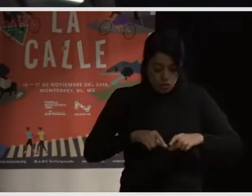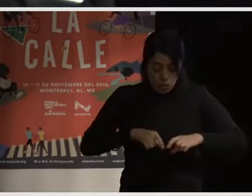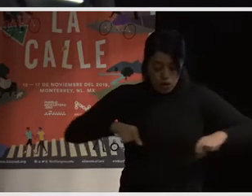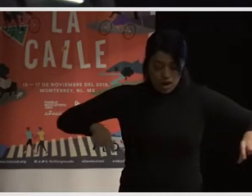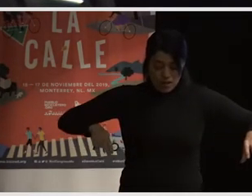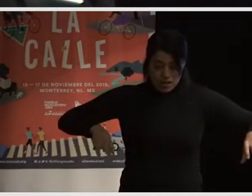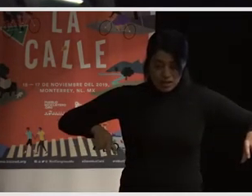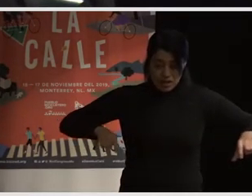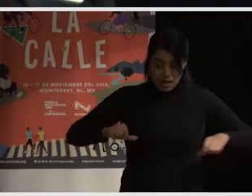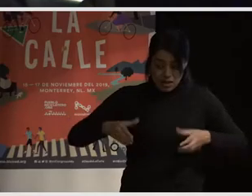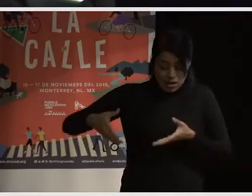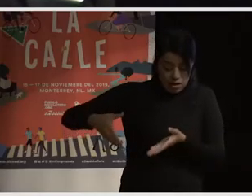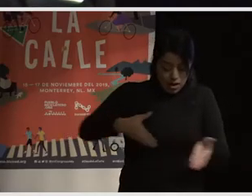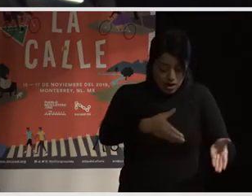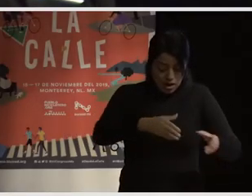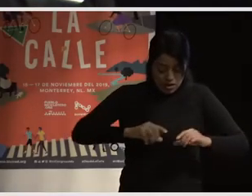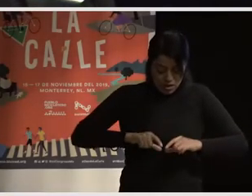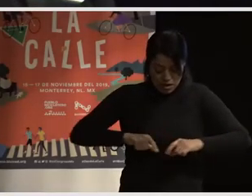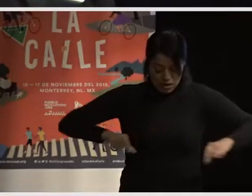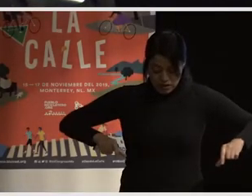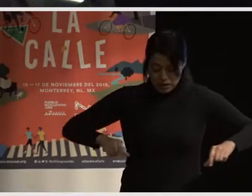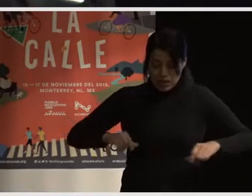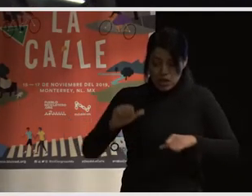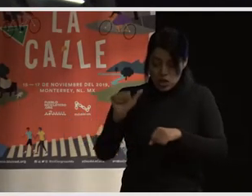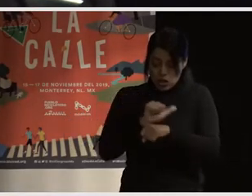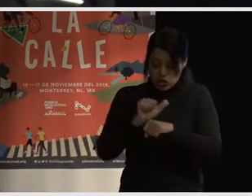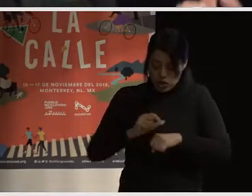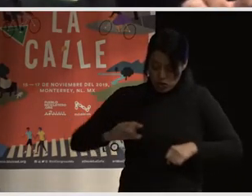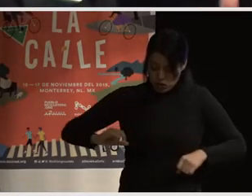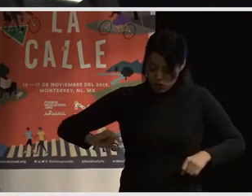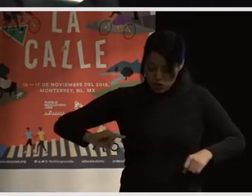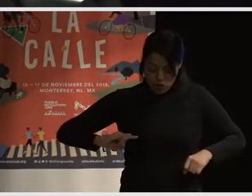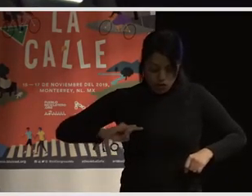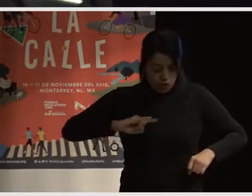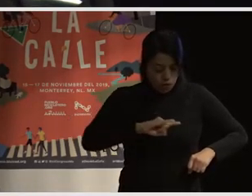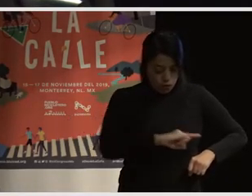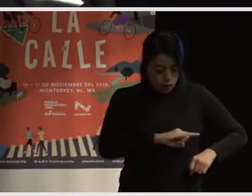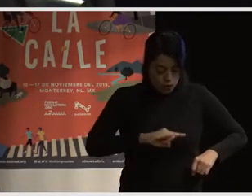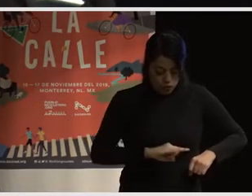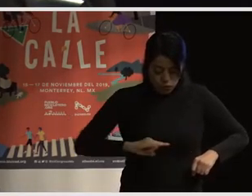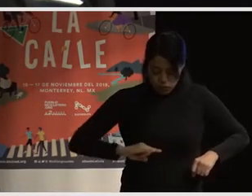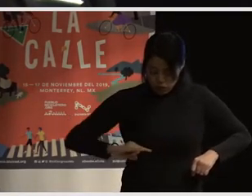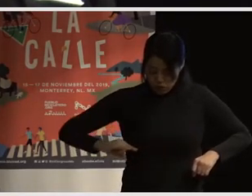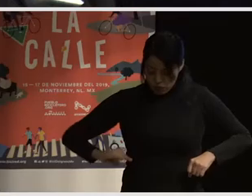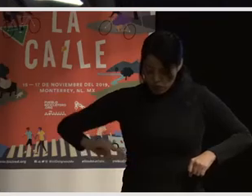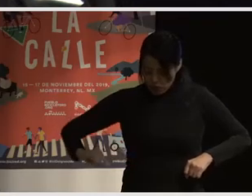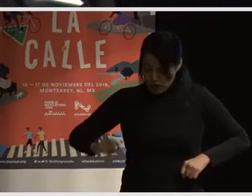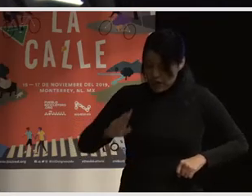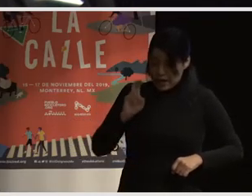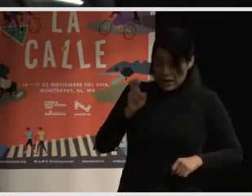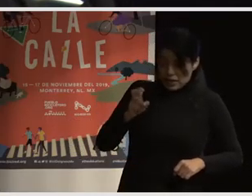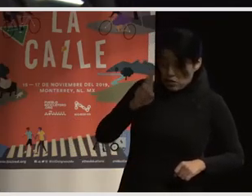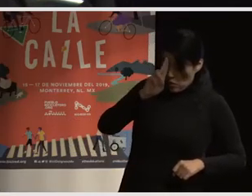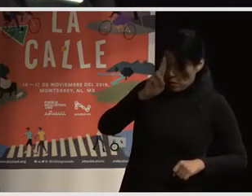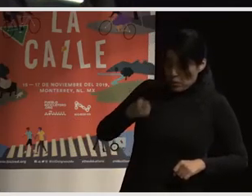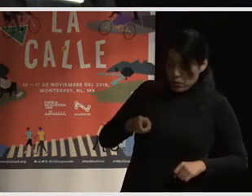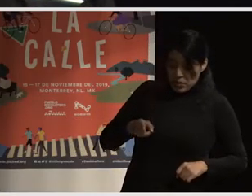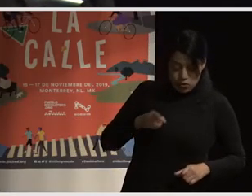felicidad sancionar eso está muy mal que nos hace pero nos da mucha felicidad y el dinero también también también la felicidad